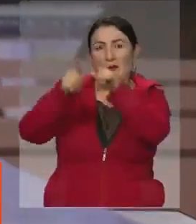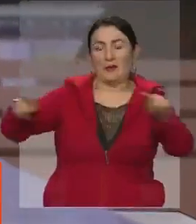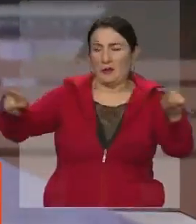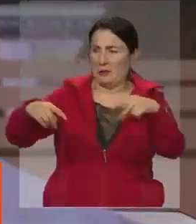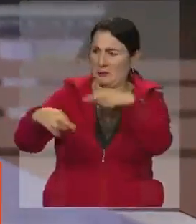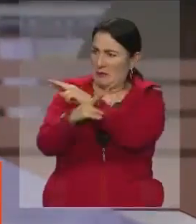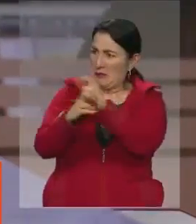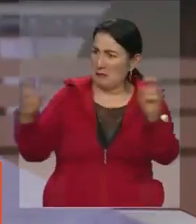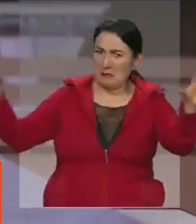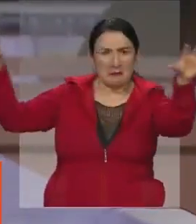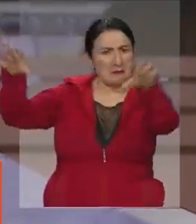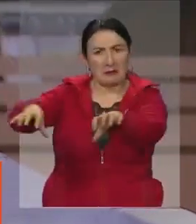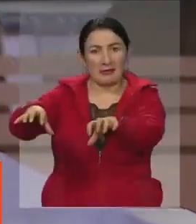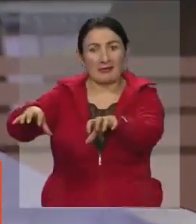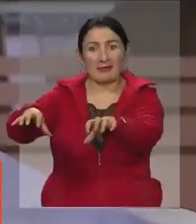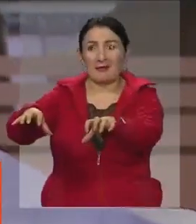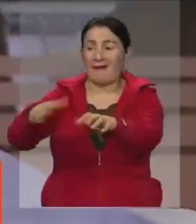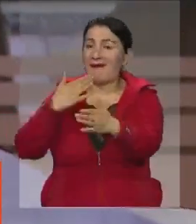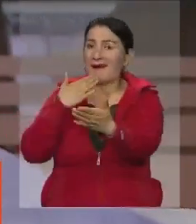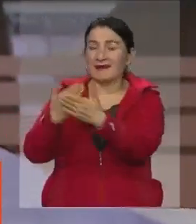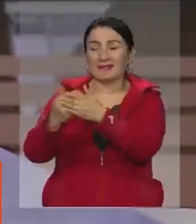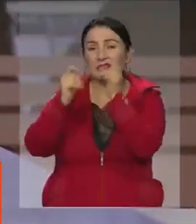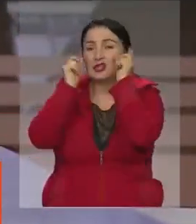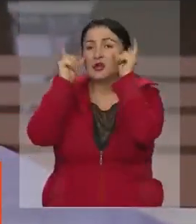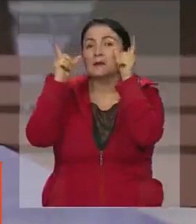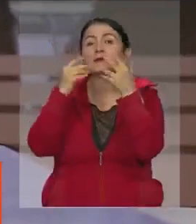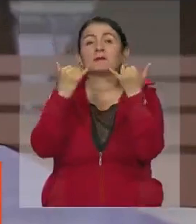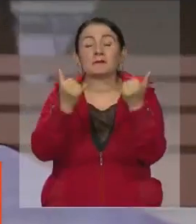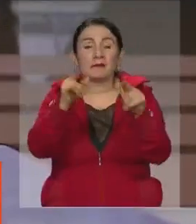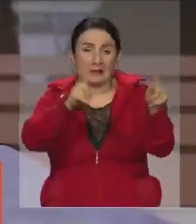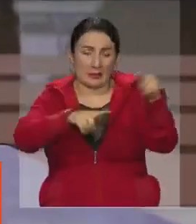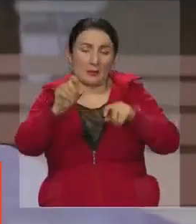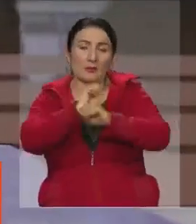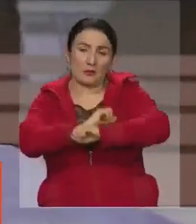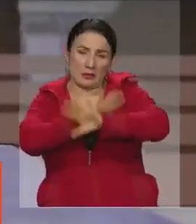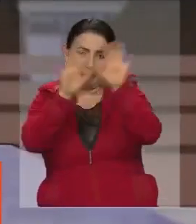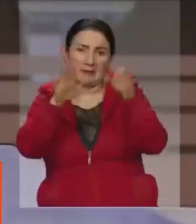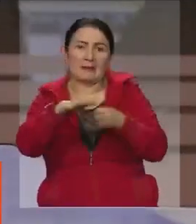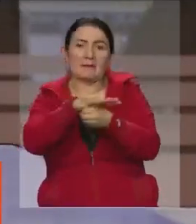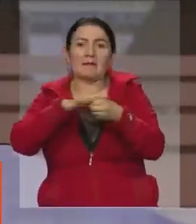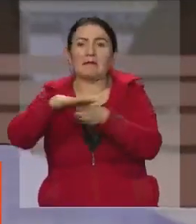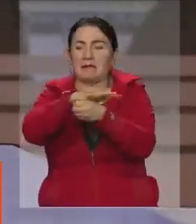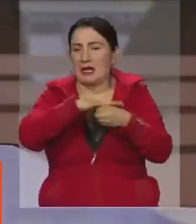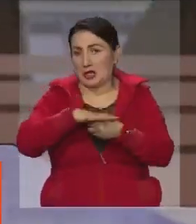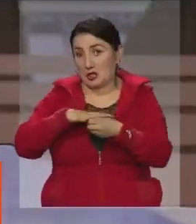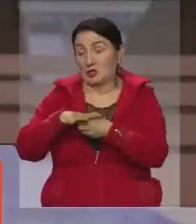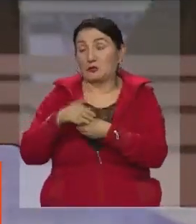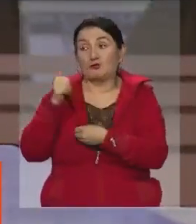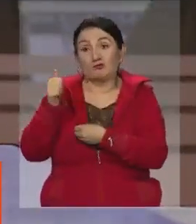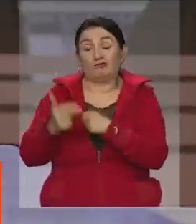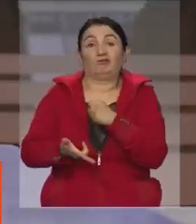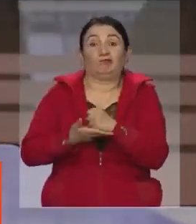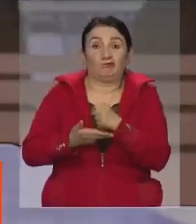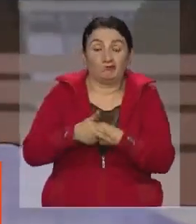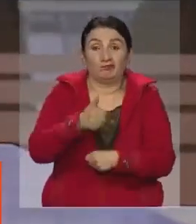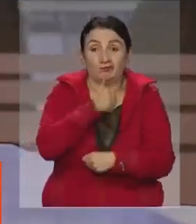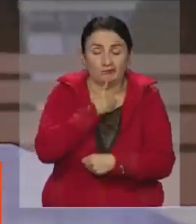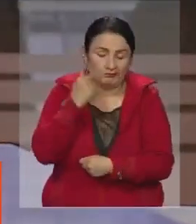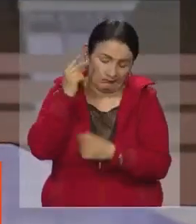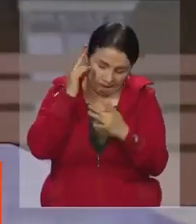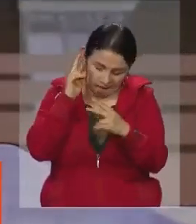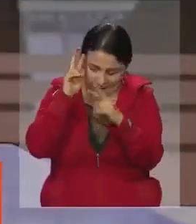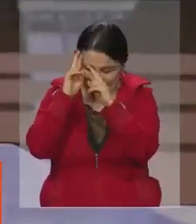del barrio. Bueno, esa grata sorpresa fue la que disfrutaron esta mañana habitantes de barrios que dan ejemplo haciendo